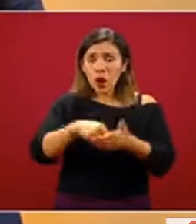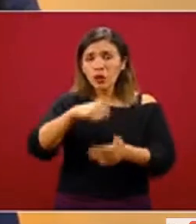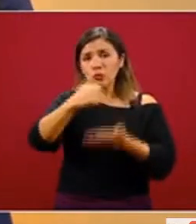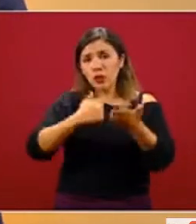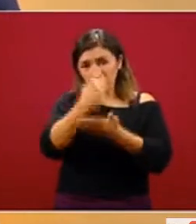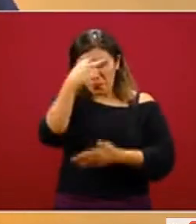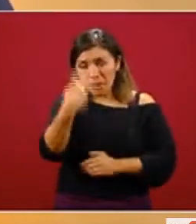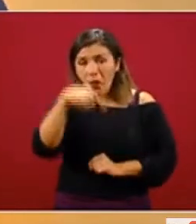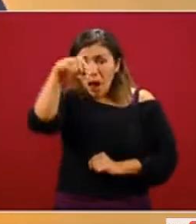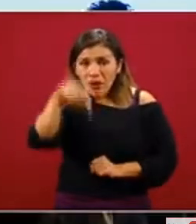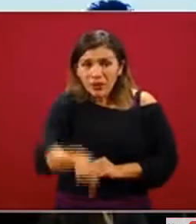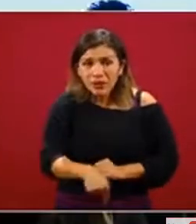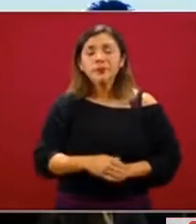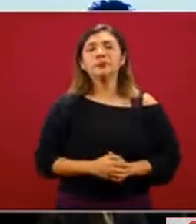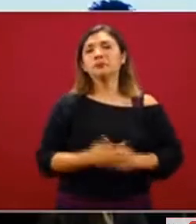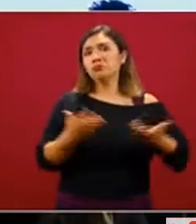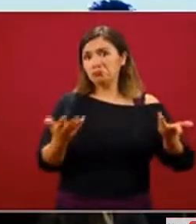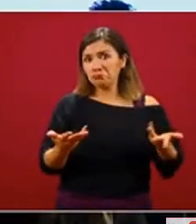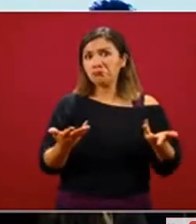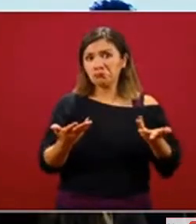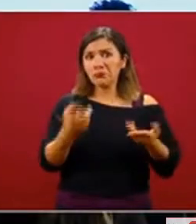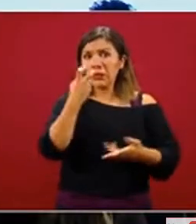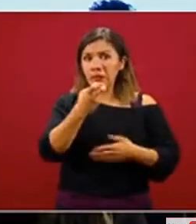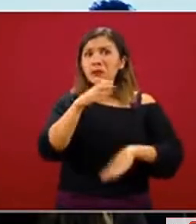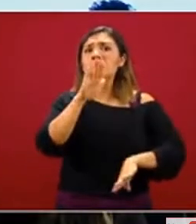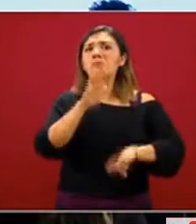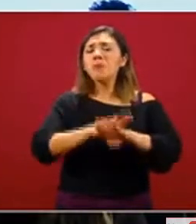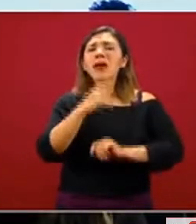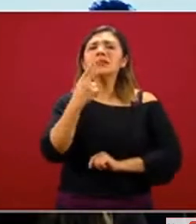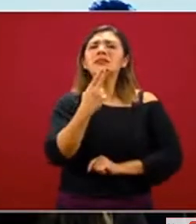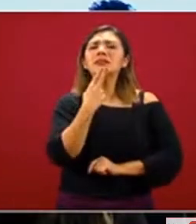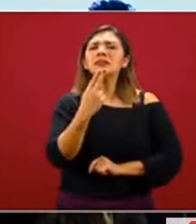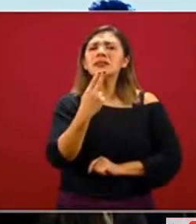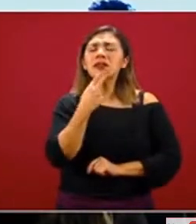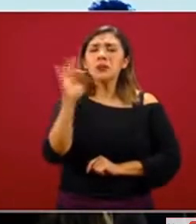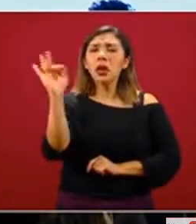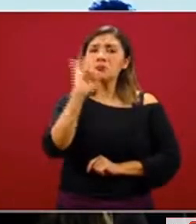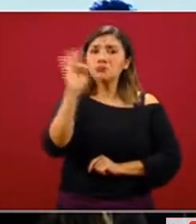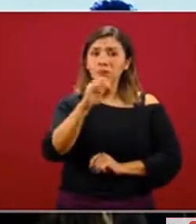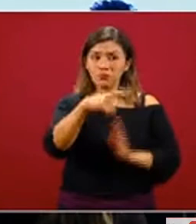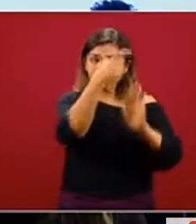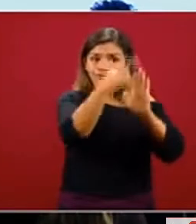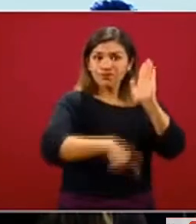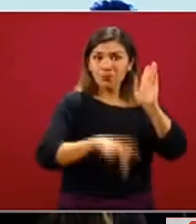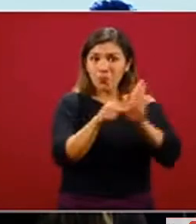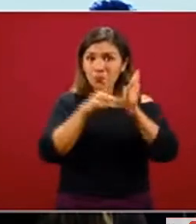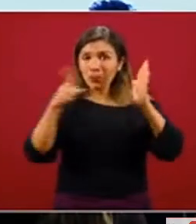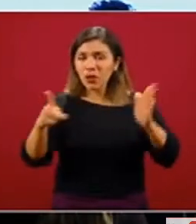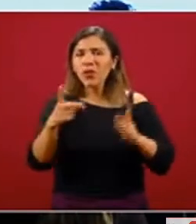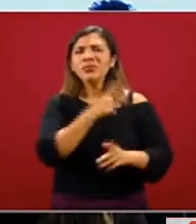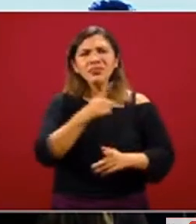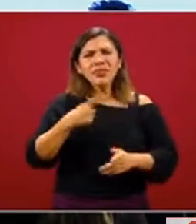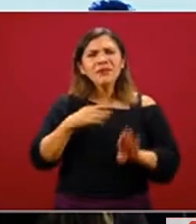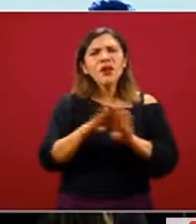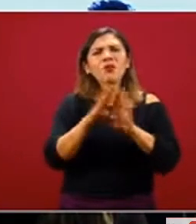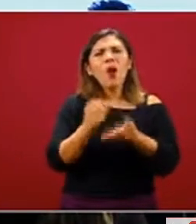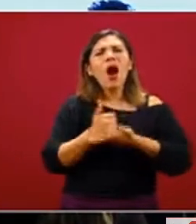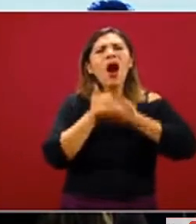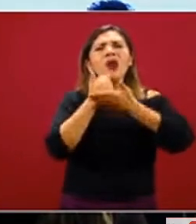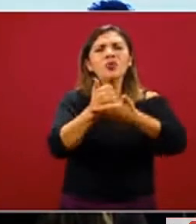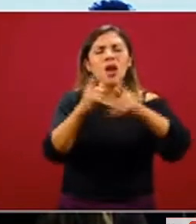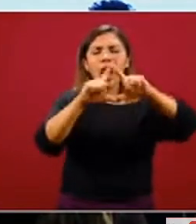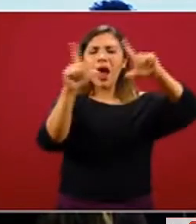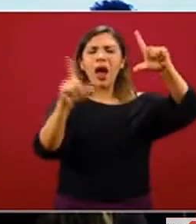Ciudad de México. Entonces sería mucho más contributivo si estas primeras planas ayudaran a la nación